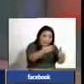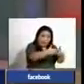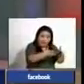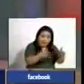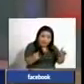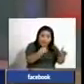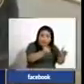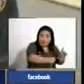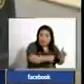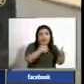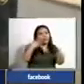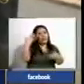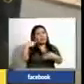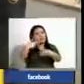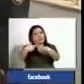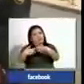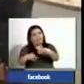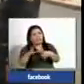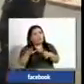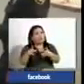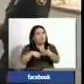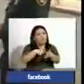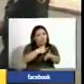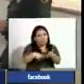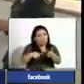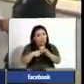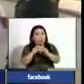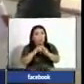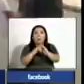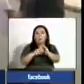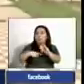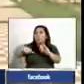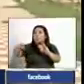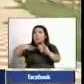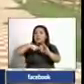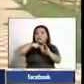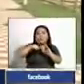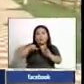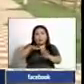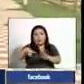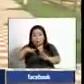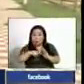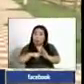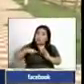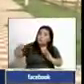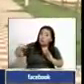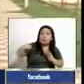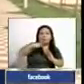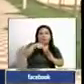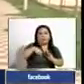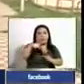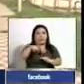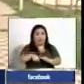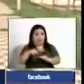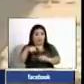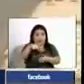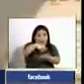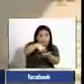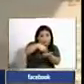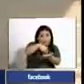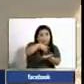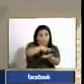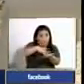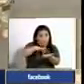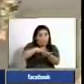infringieron la restricción que tiene que ver con la prohibición de desplazamiento de un punto del país hasta otro, especialmente desde el interior del país, para evitar